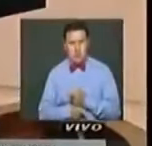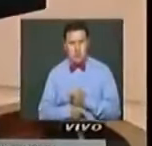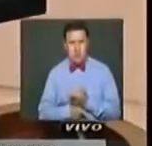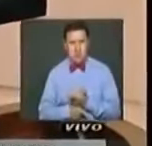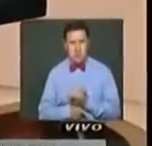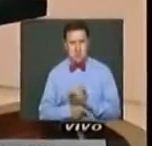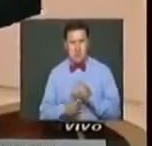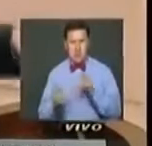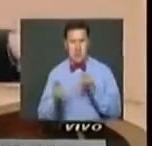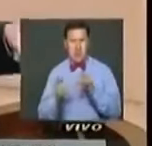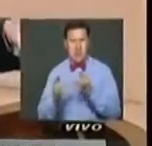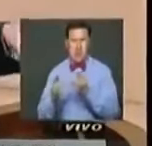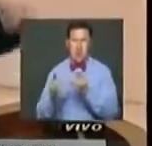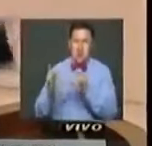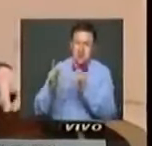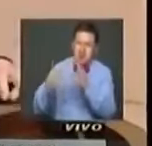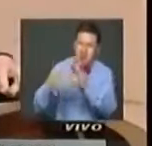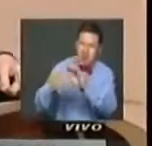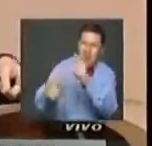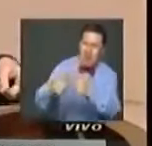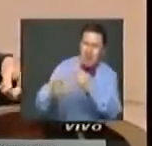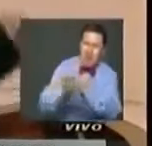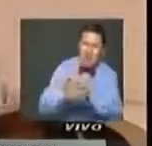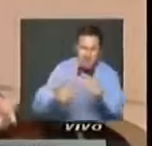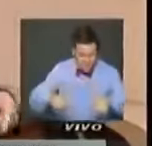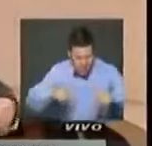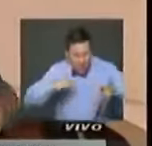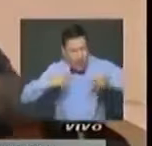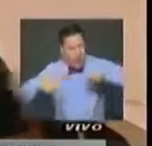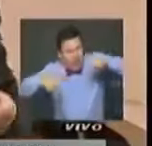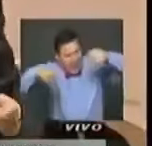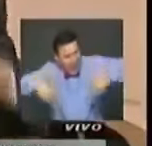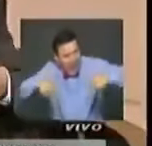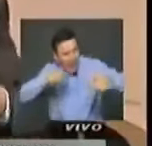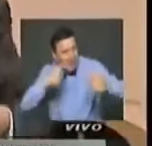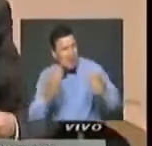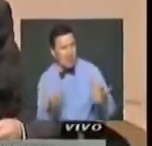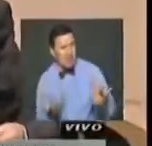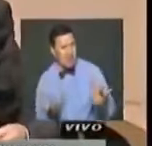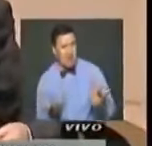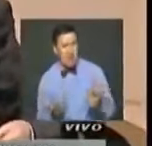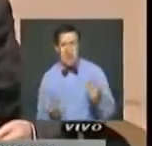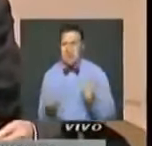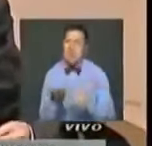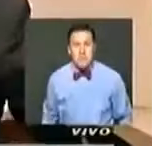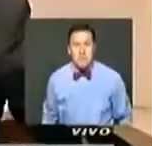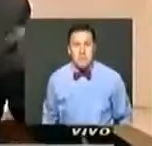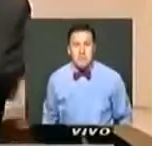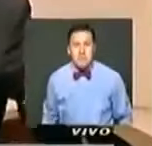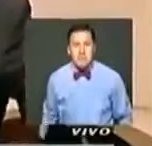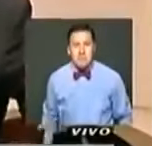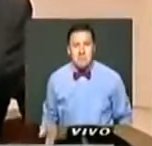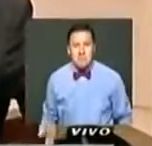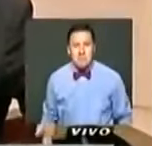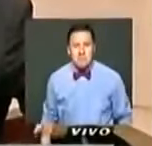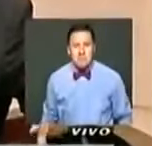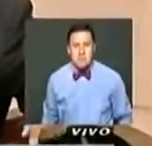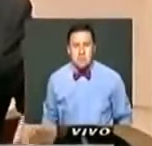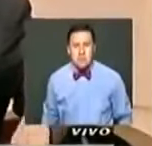Esas relaciones, a estas alturas, por un debate, para tratar de zafarse de unas acusaciones que